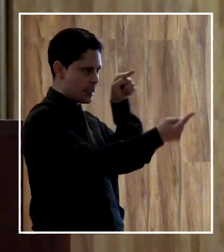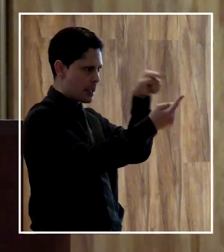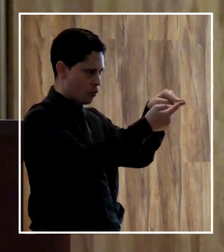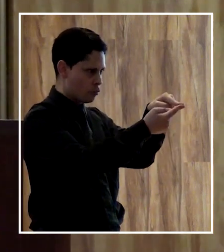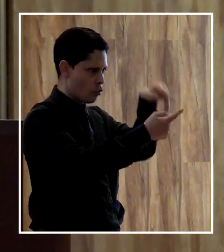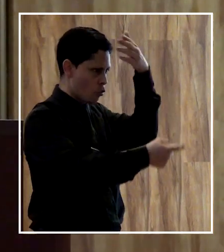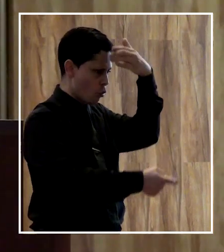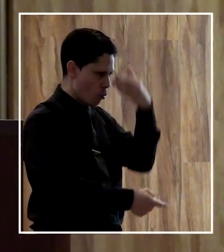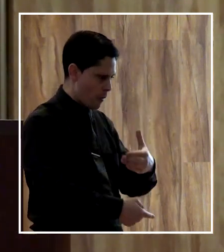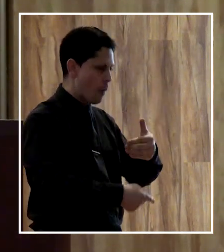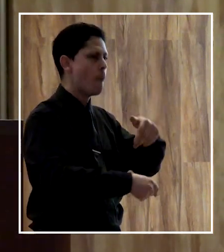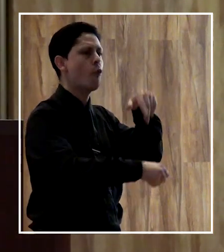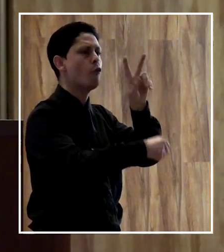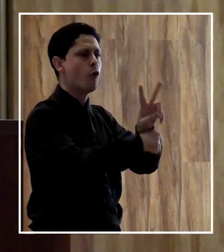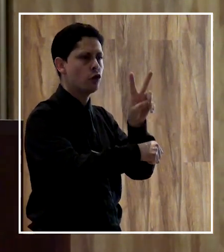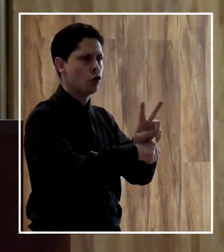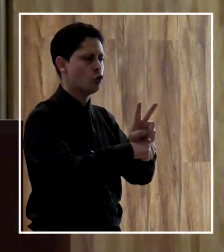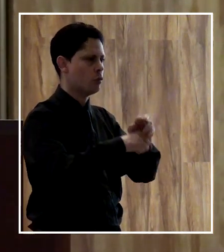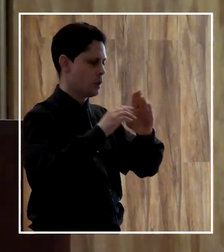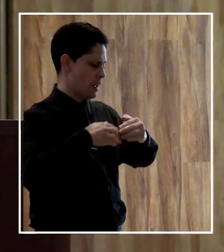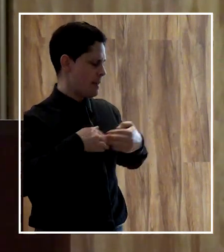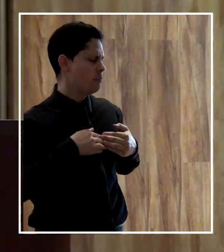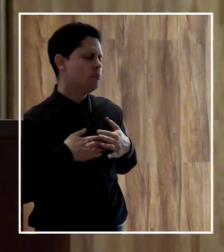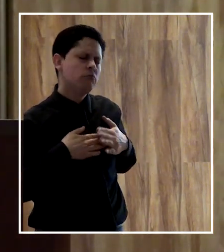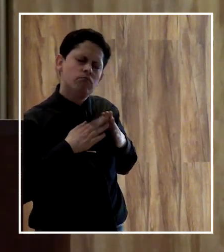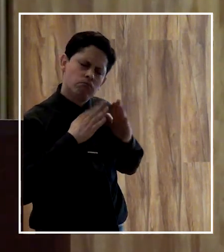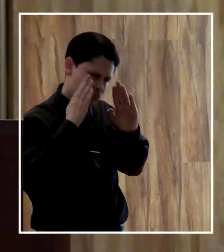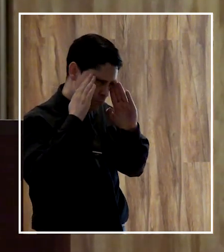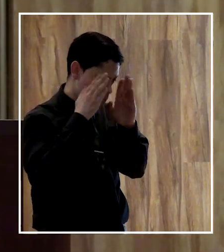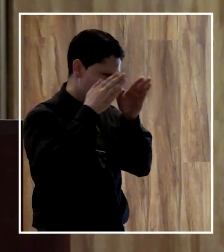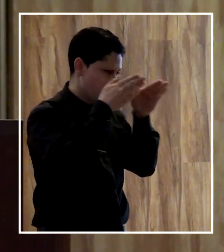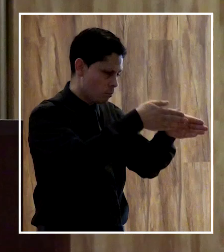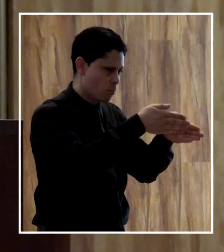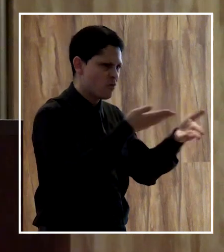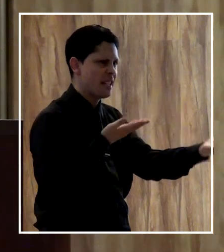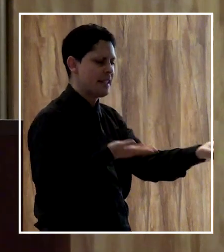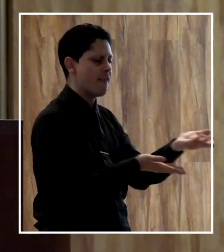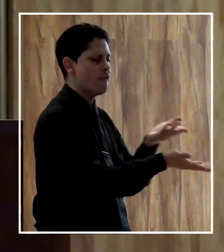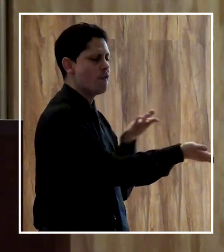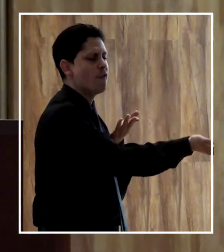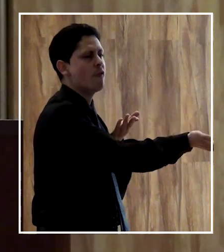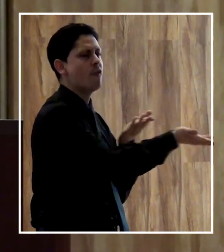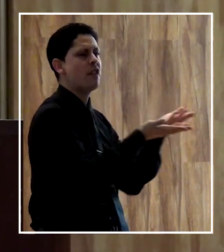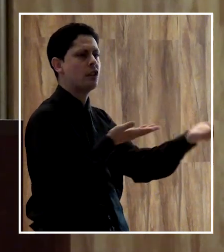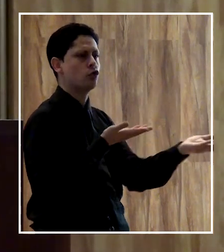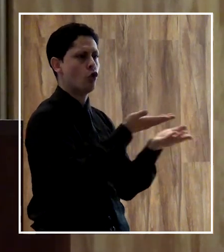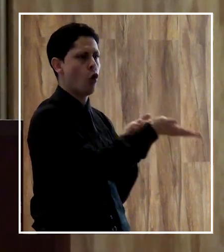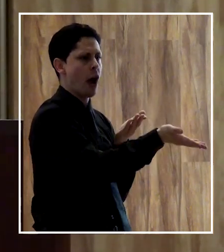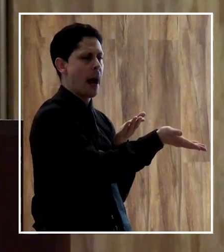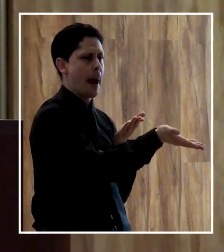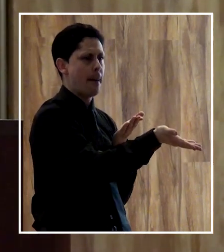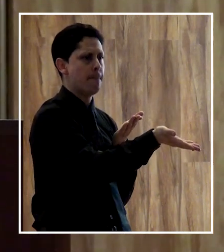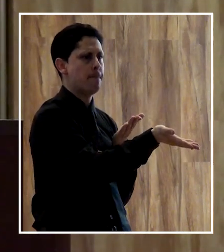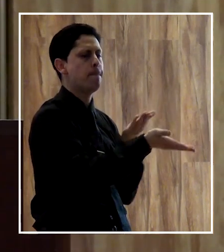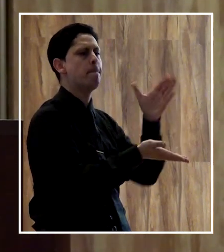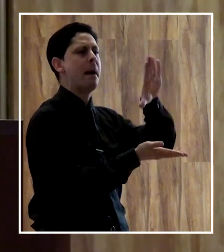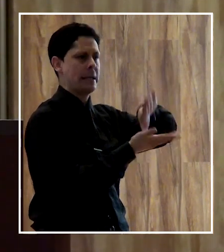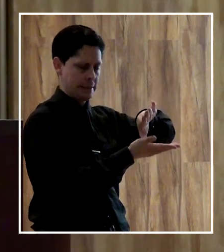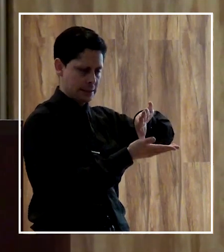Decidieron que este era el camino de servicio al país, ¿no? Y traspasaron el aula